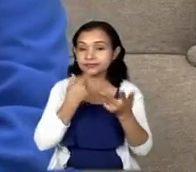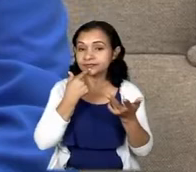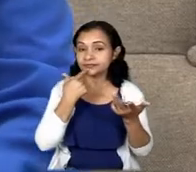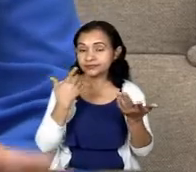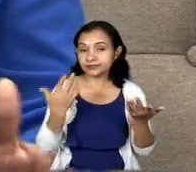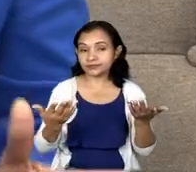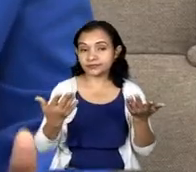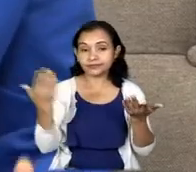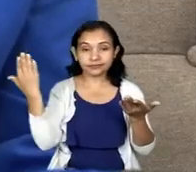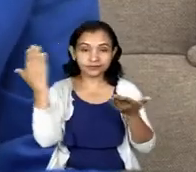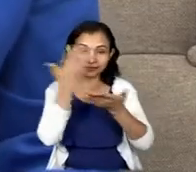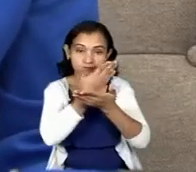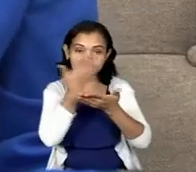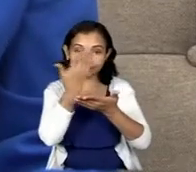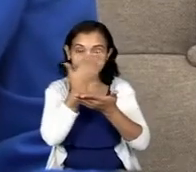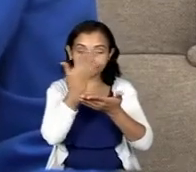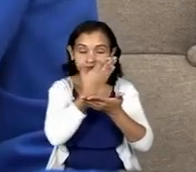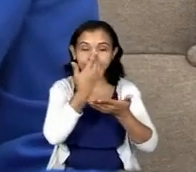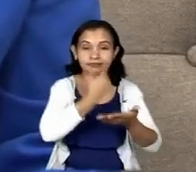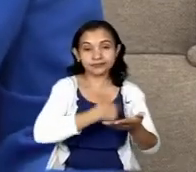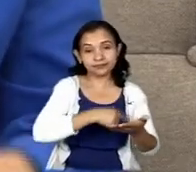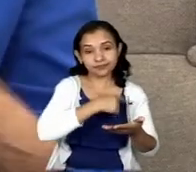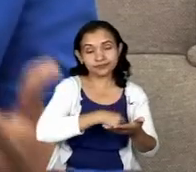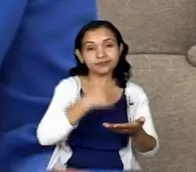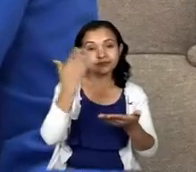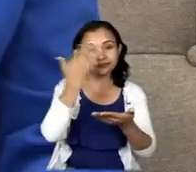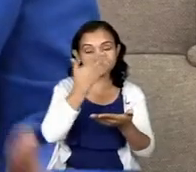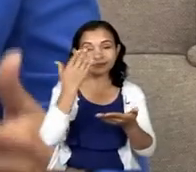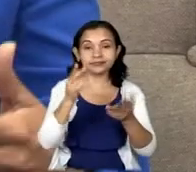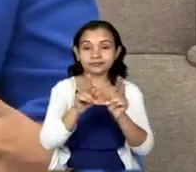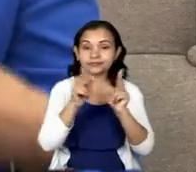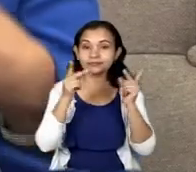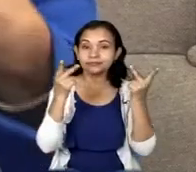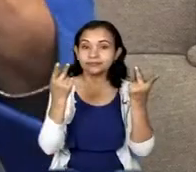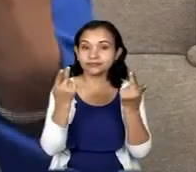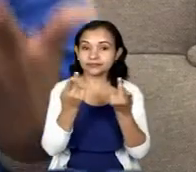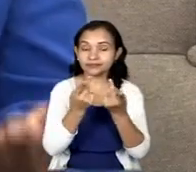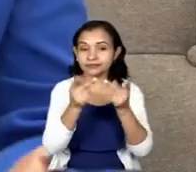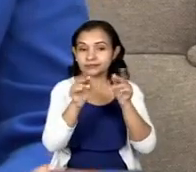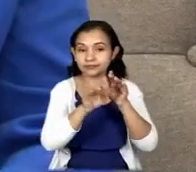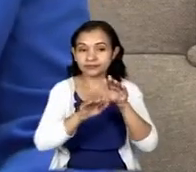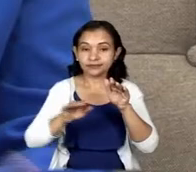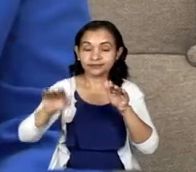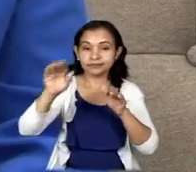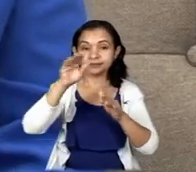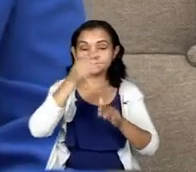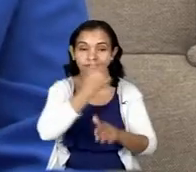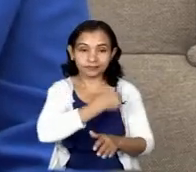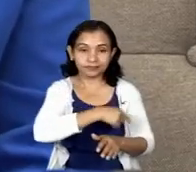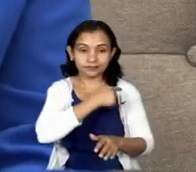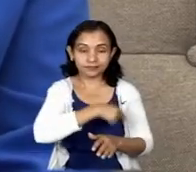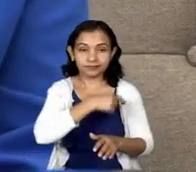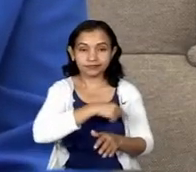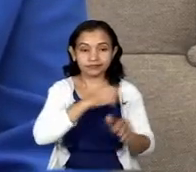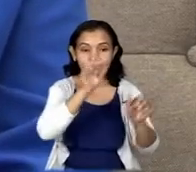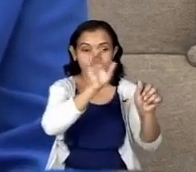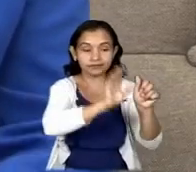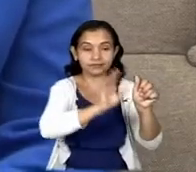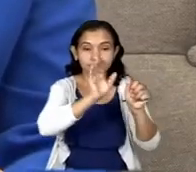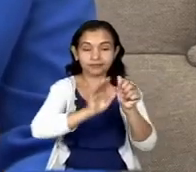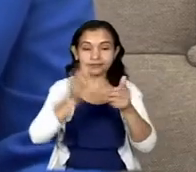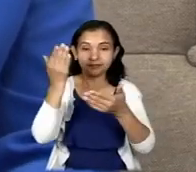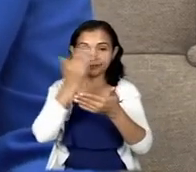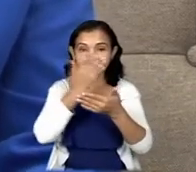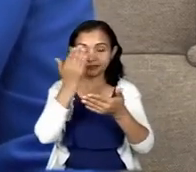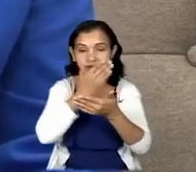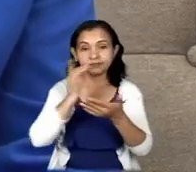nuestros estudiantes pudieran estar en la escuela, porque sí, la población, por aumentar la escolaridad, porque cada estudiante en la autonomía